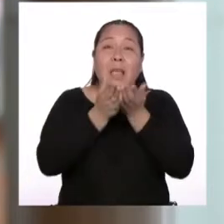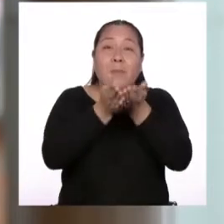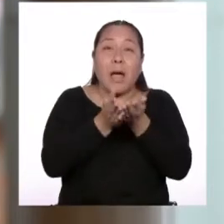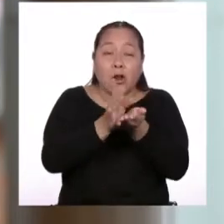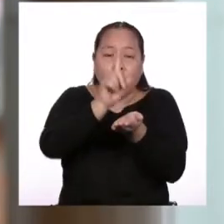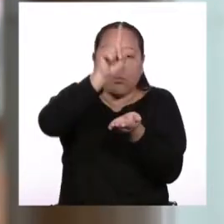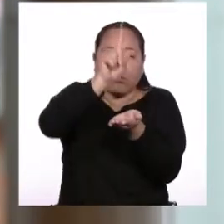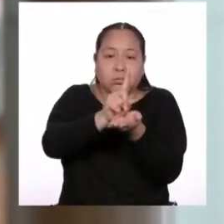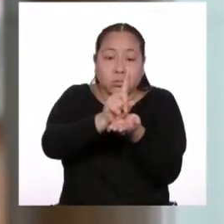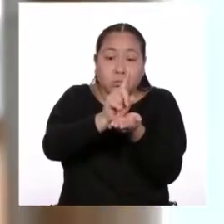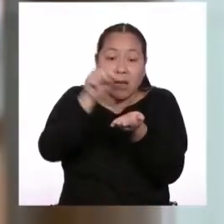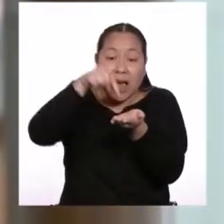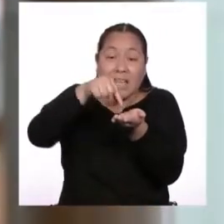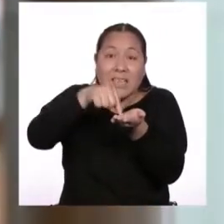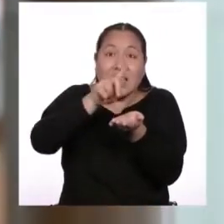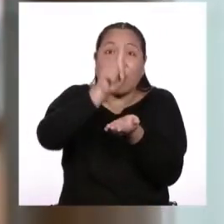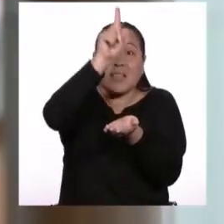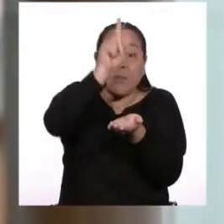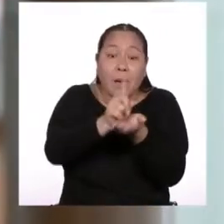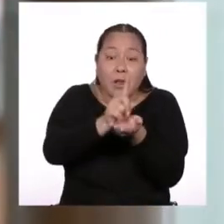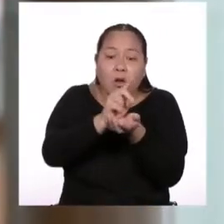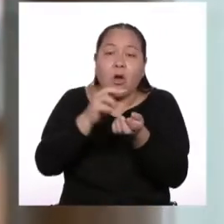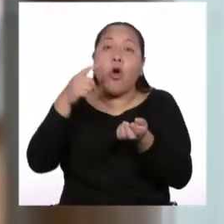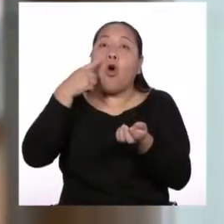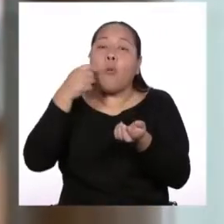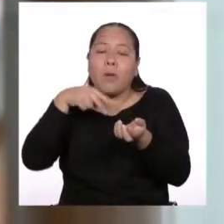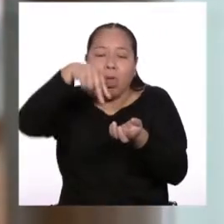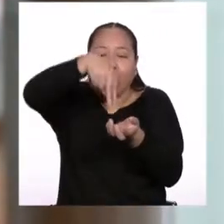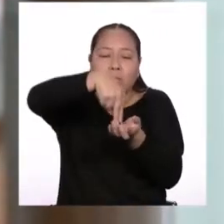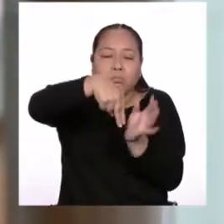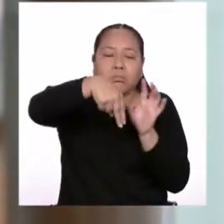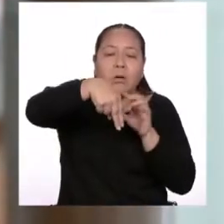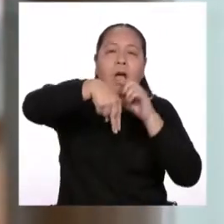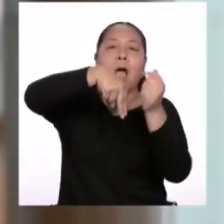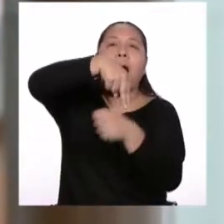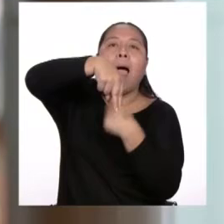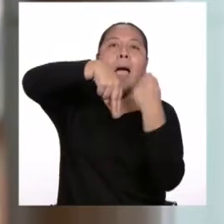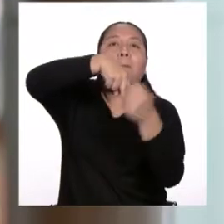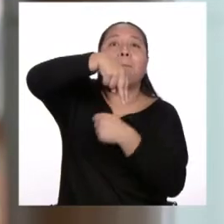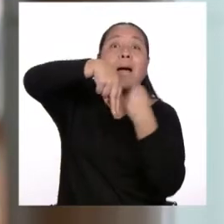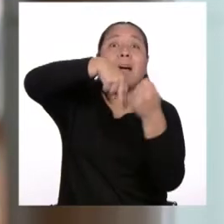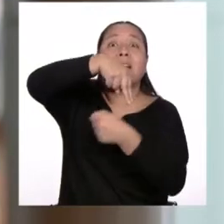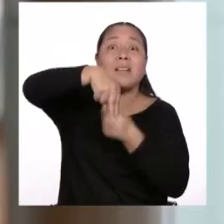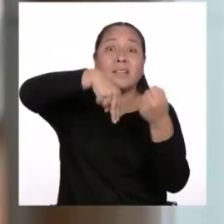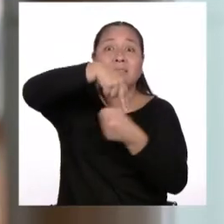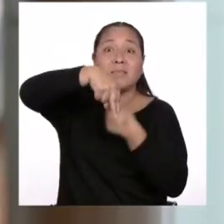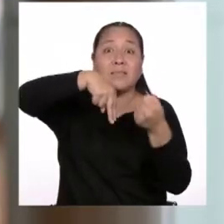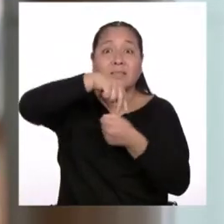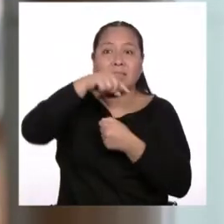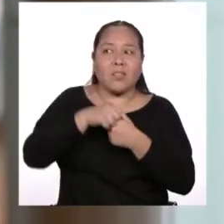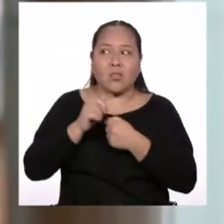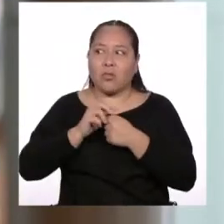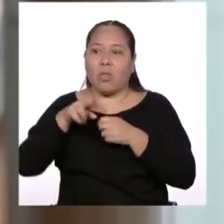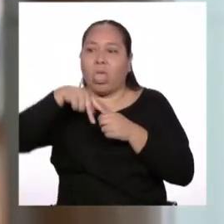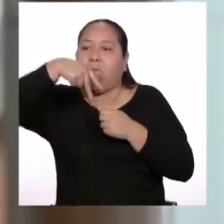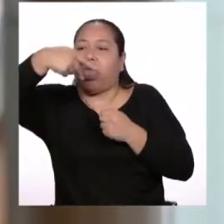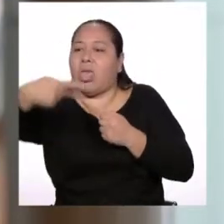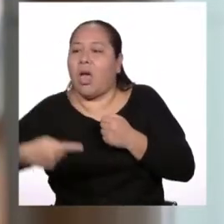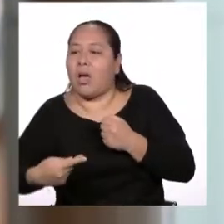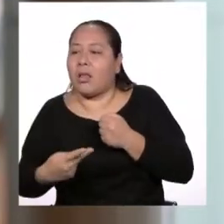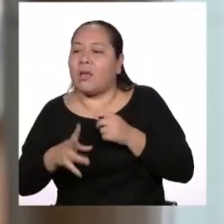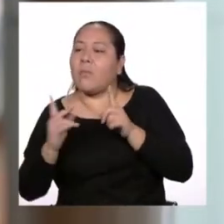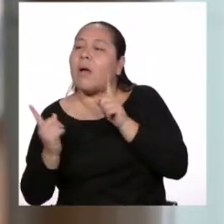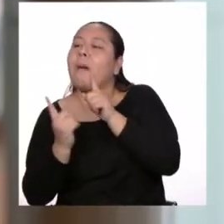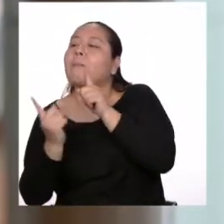el héroe de la historia, ¿no? Entregarse de alguna forma, pero con la seguridad, con el ancla de que no me voy a perder del todo